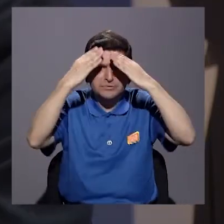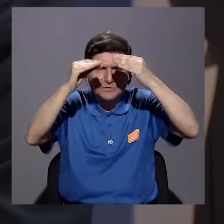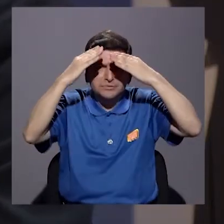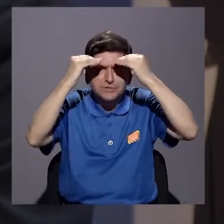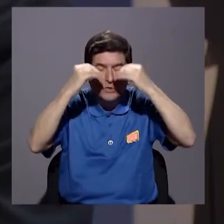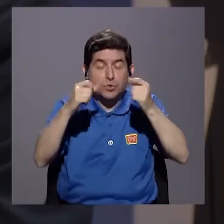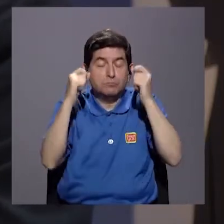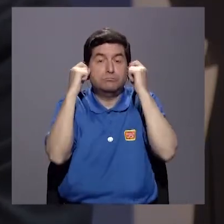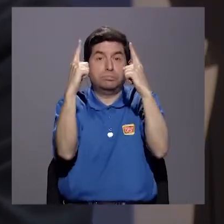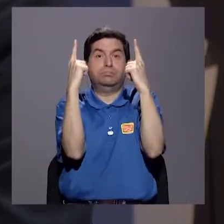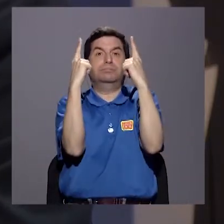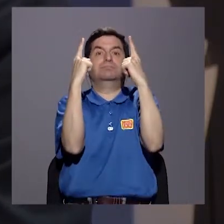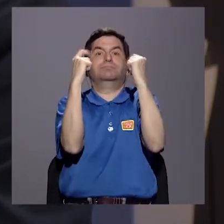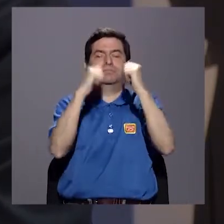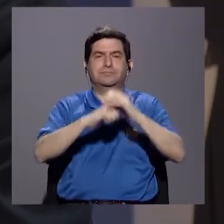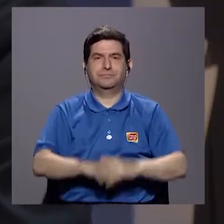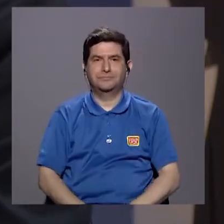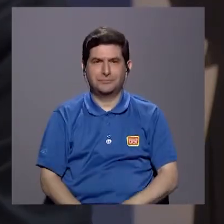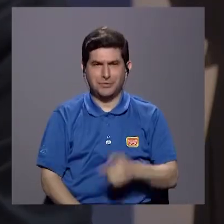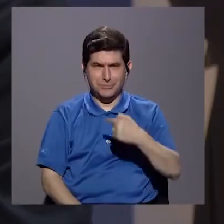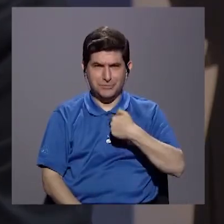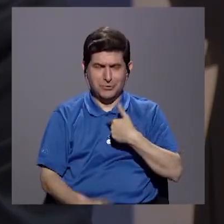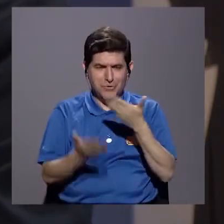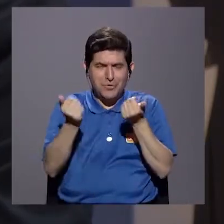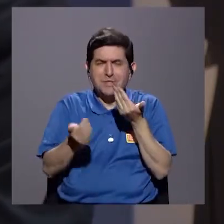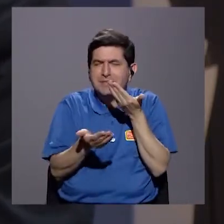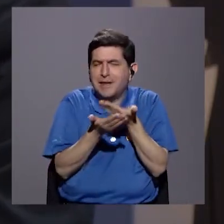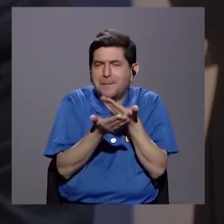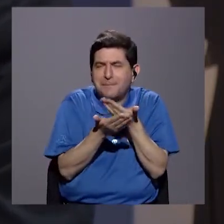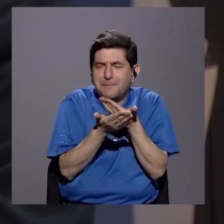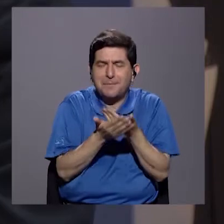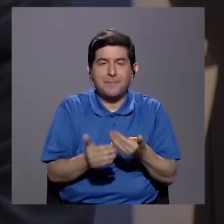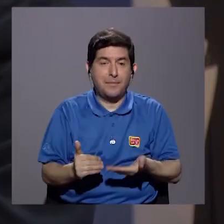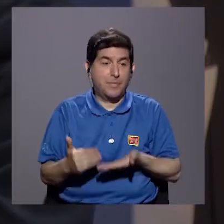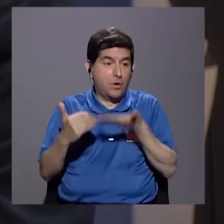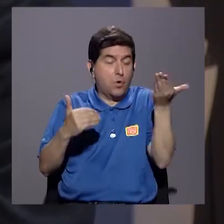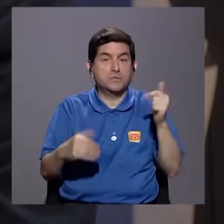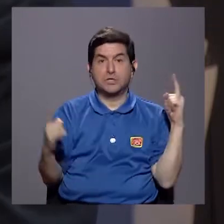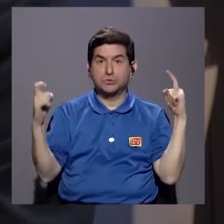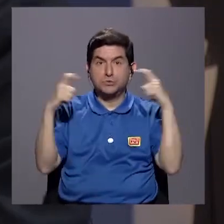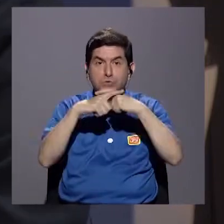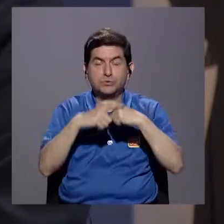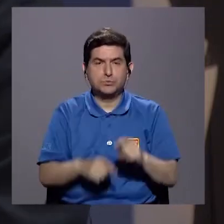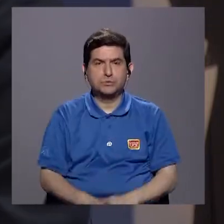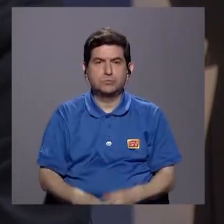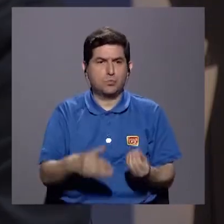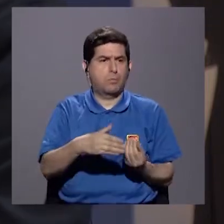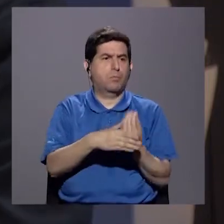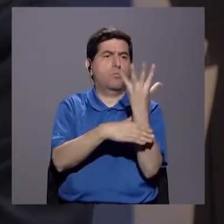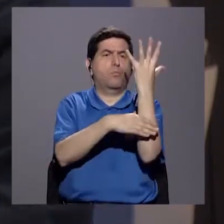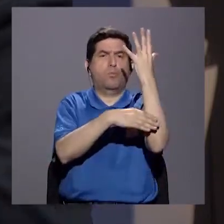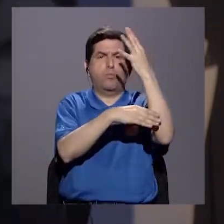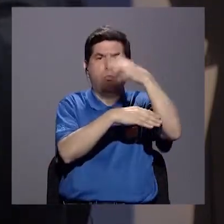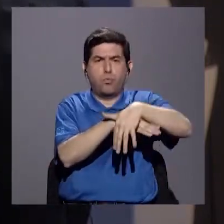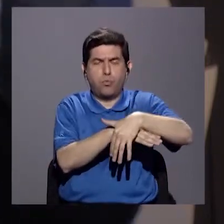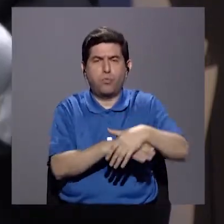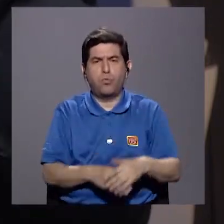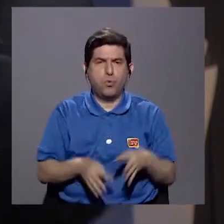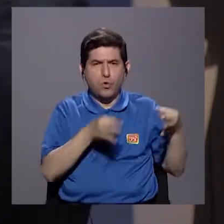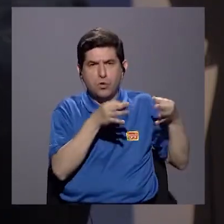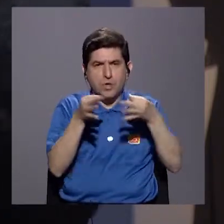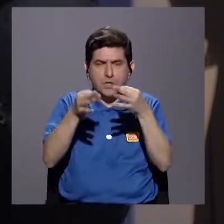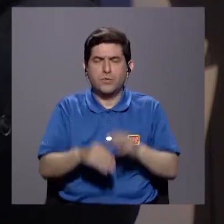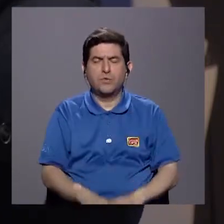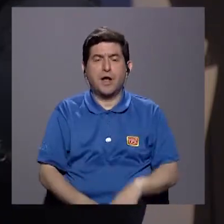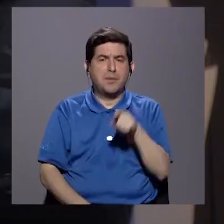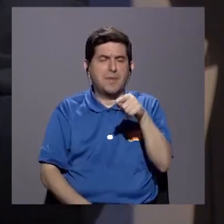información impresionante. Es decir, si uno quiere simular cosas muy complejas, la erupción del volcán Turrialba, por ejemplo, qué significa la pluma,